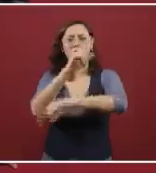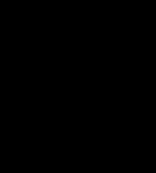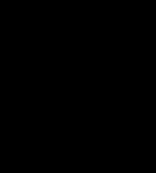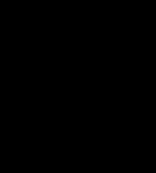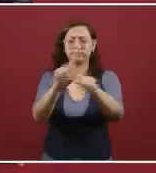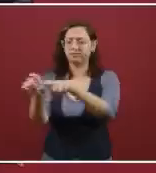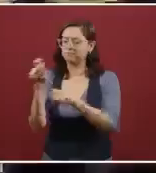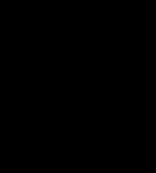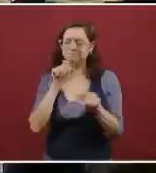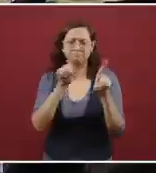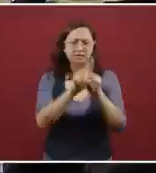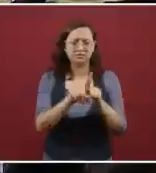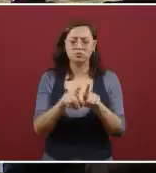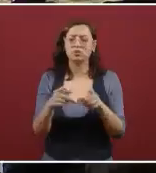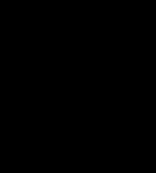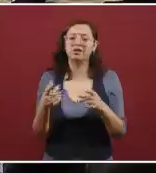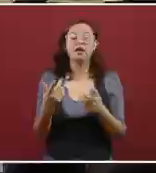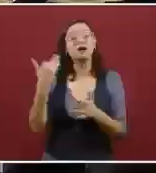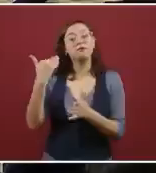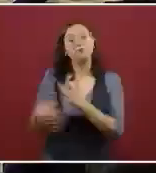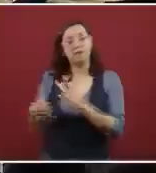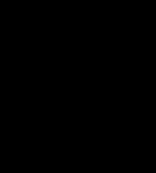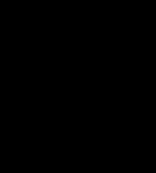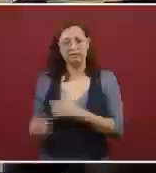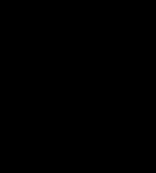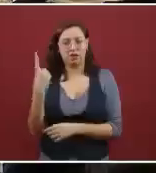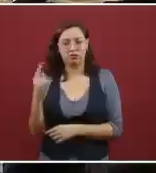de Tijuana y de San José del Cabo.